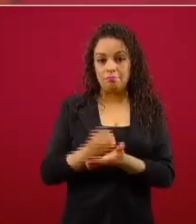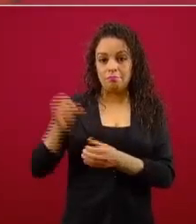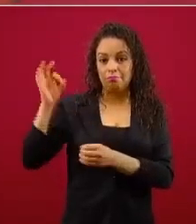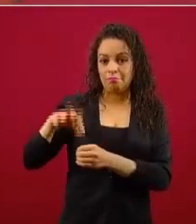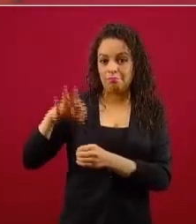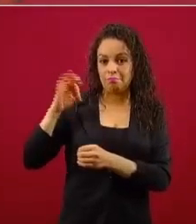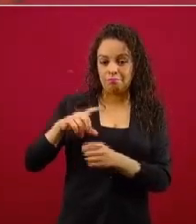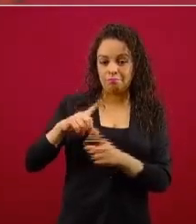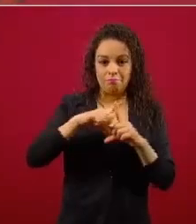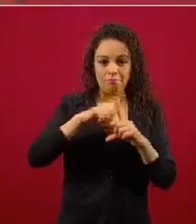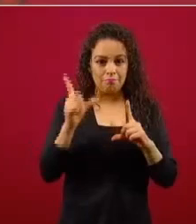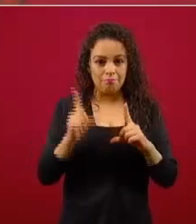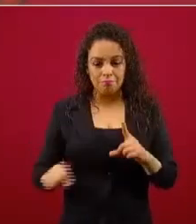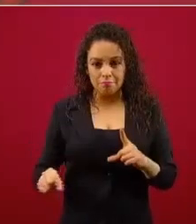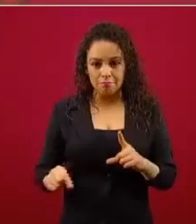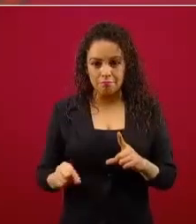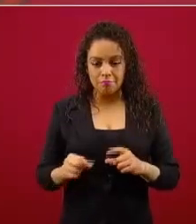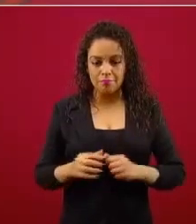llevaron a